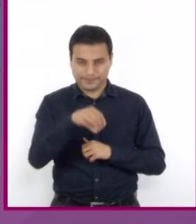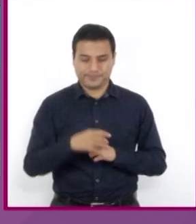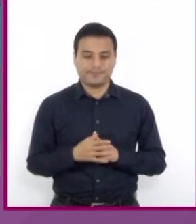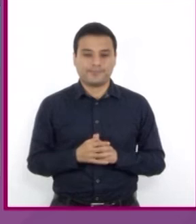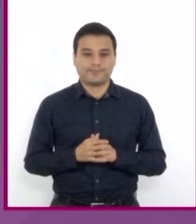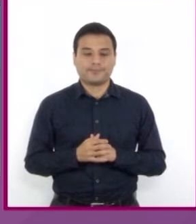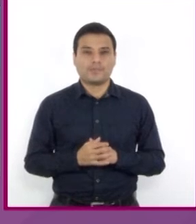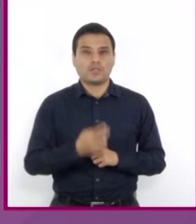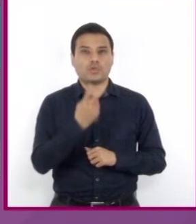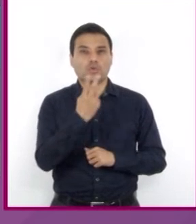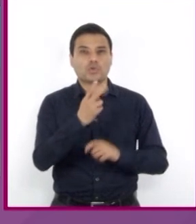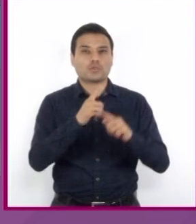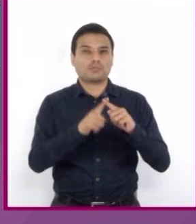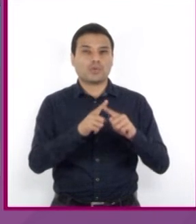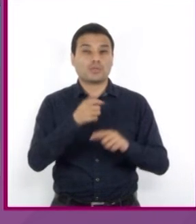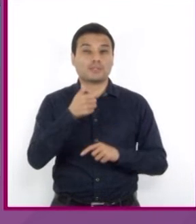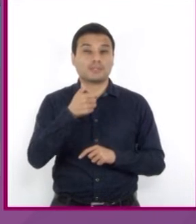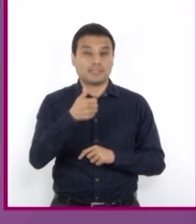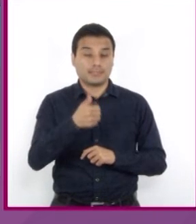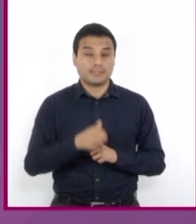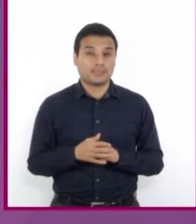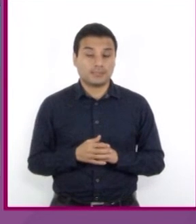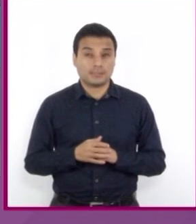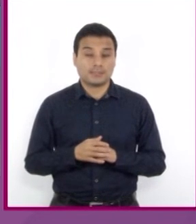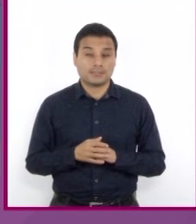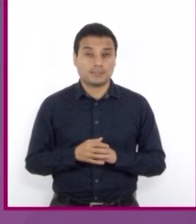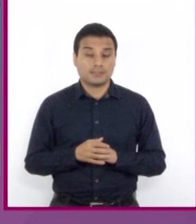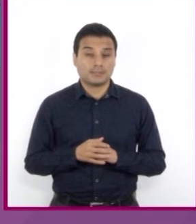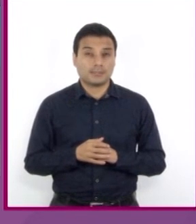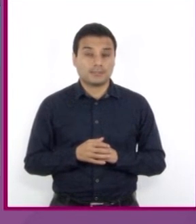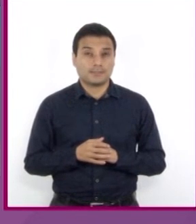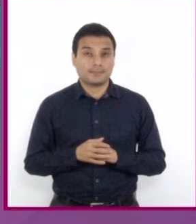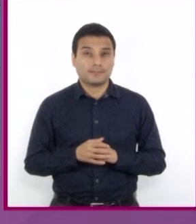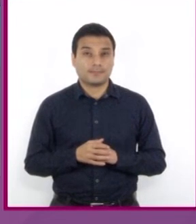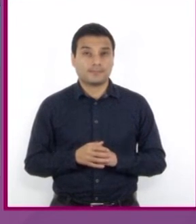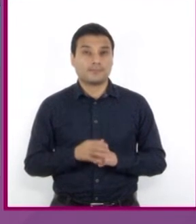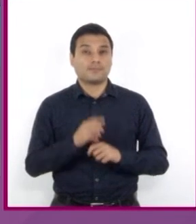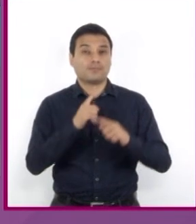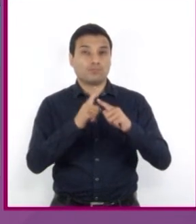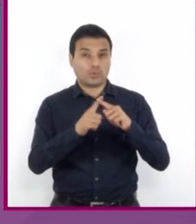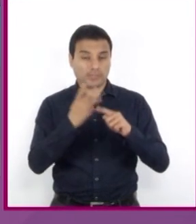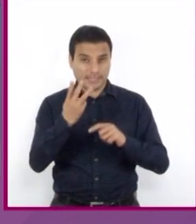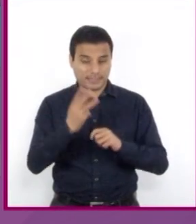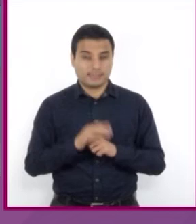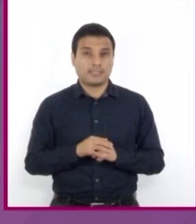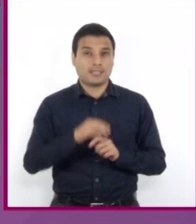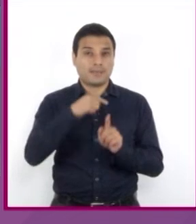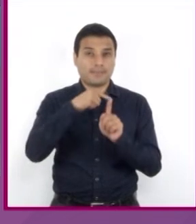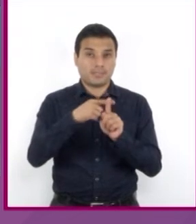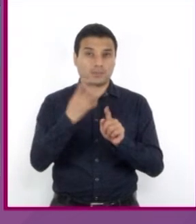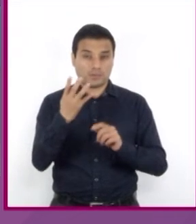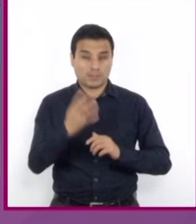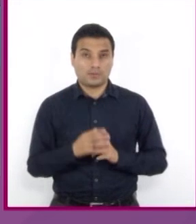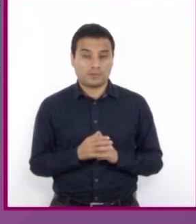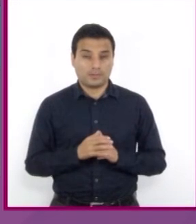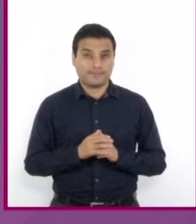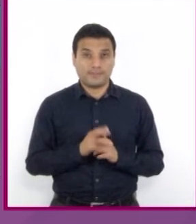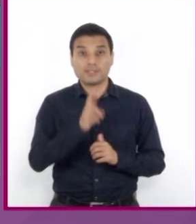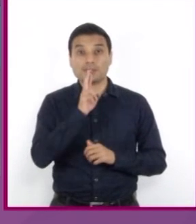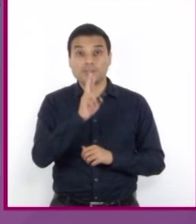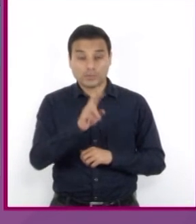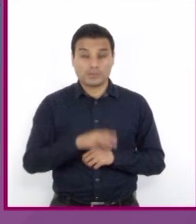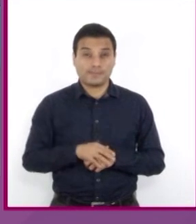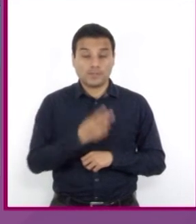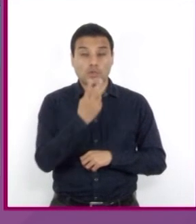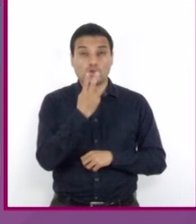3, 2 que multiplica el binomio de 6 por 3 más 4, quedando